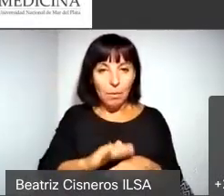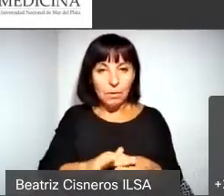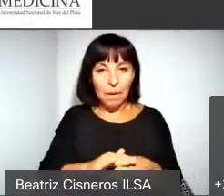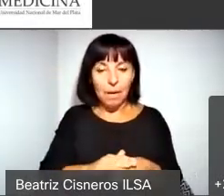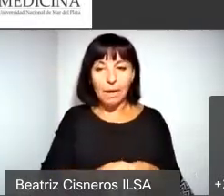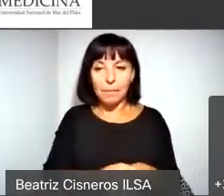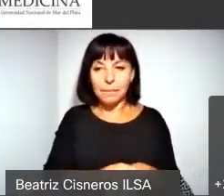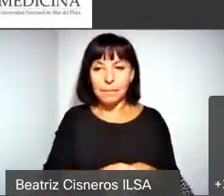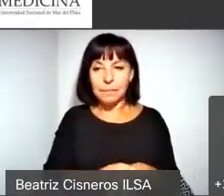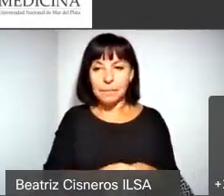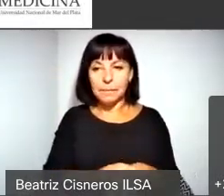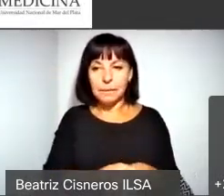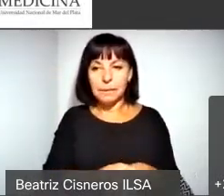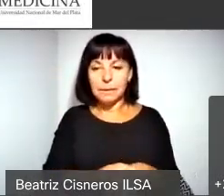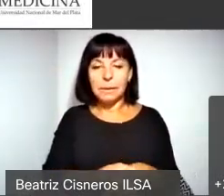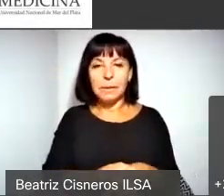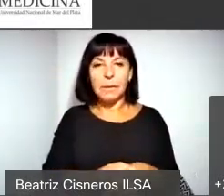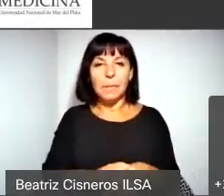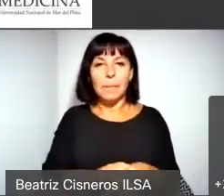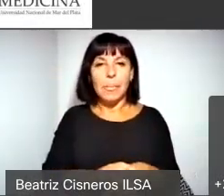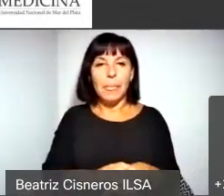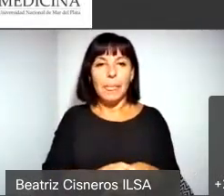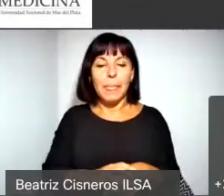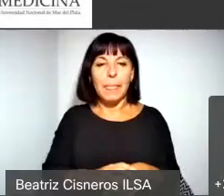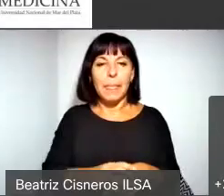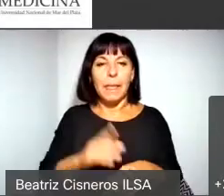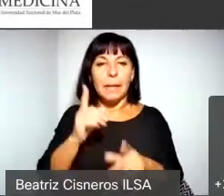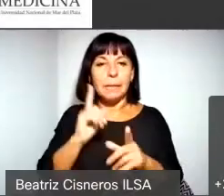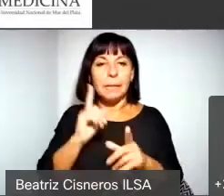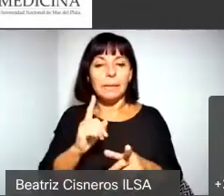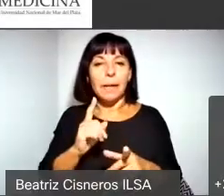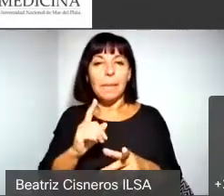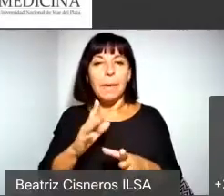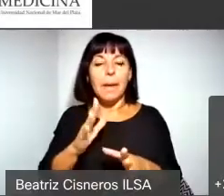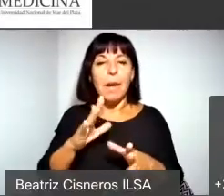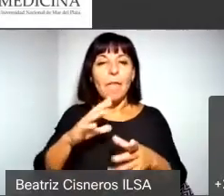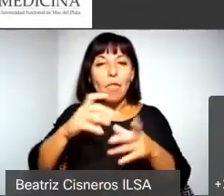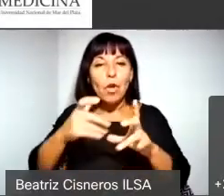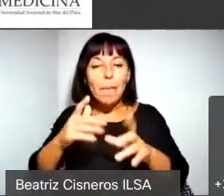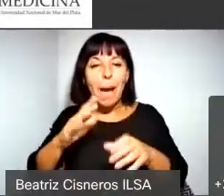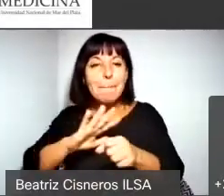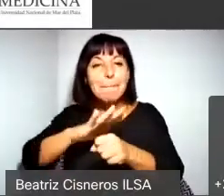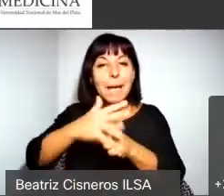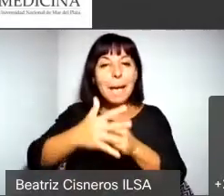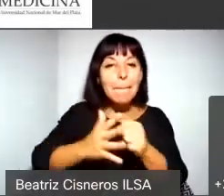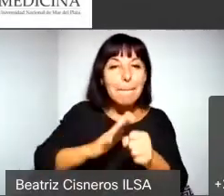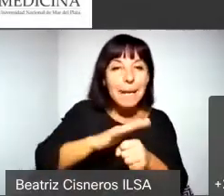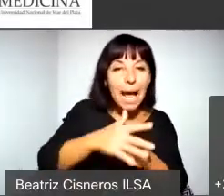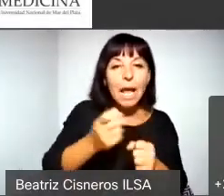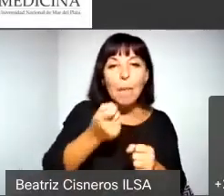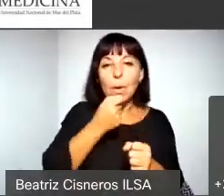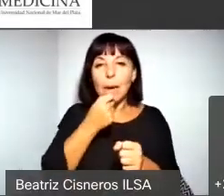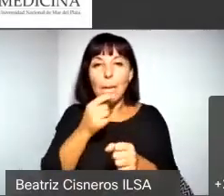Y también van a poder formar especializaciones de membrana como son las